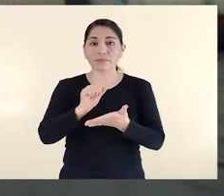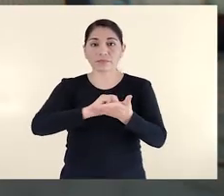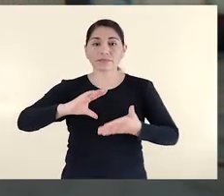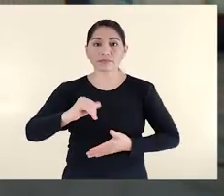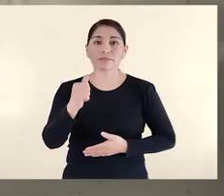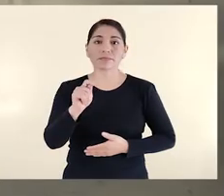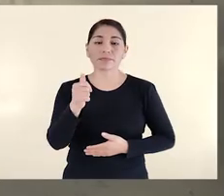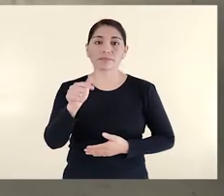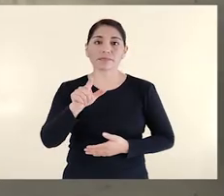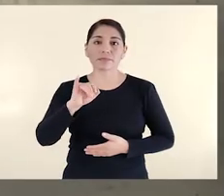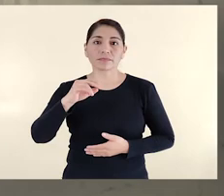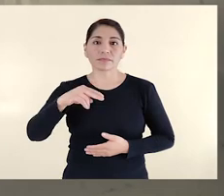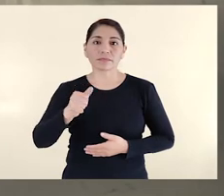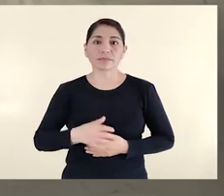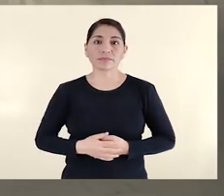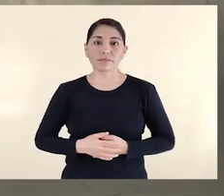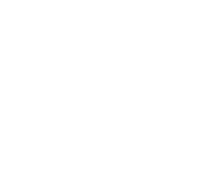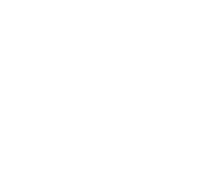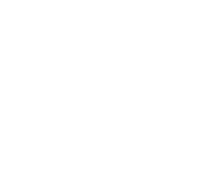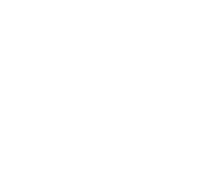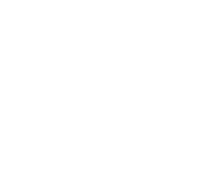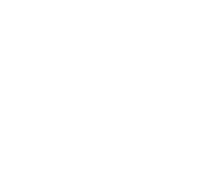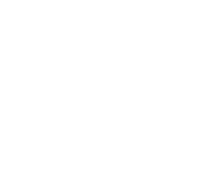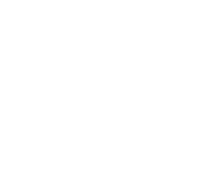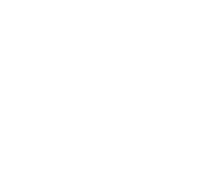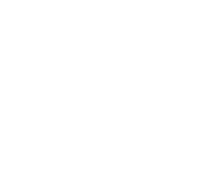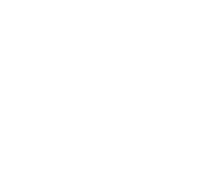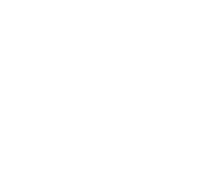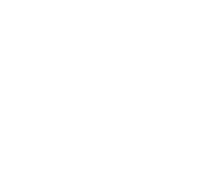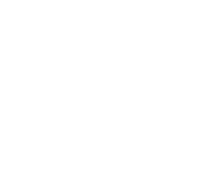políticas. Cuartel de Santa Catalina, nuestra Lima del Bicentenario.